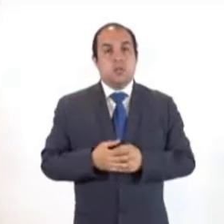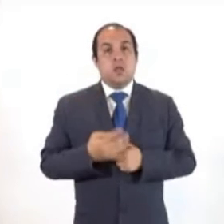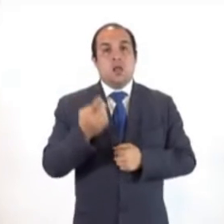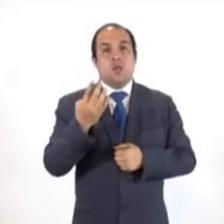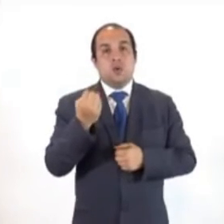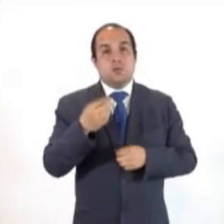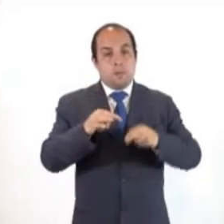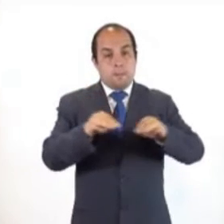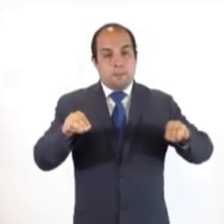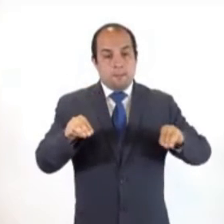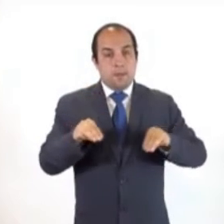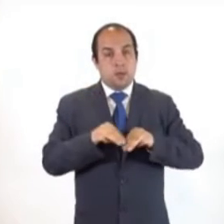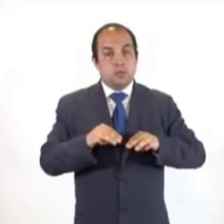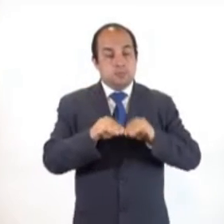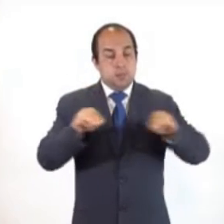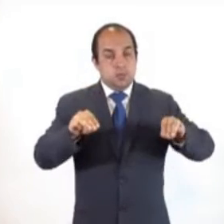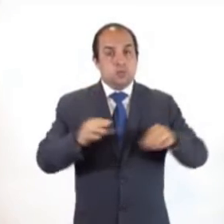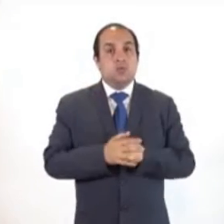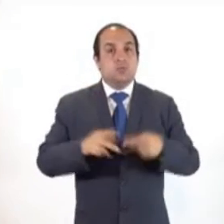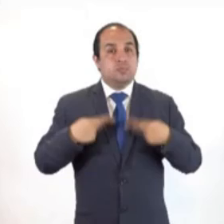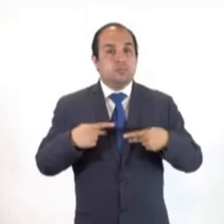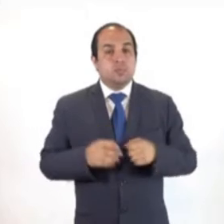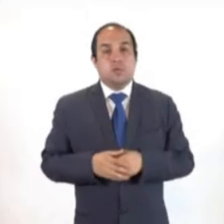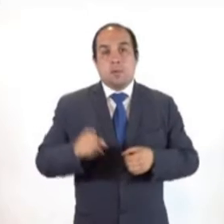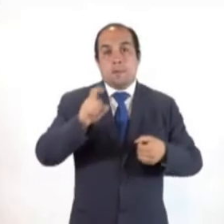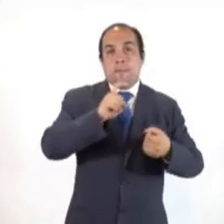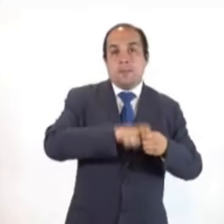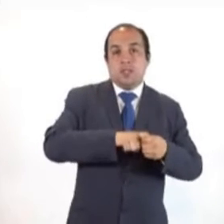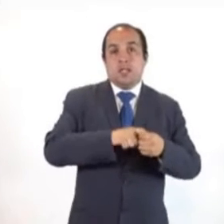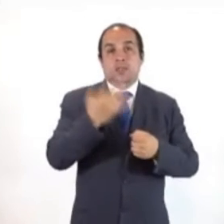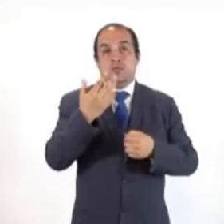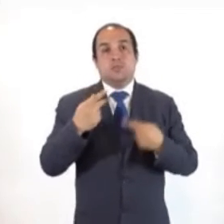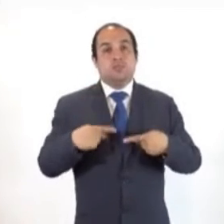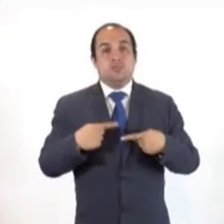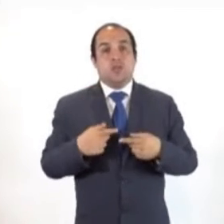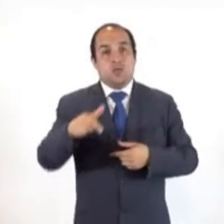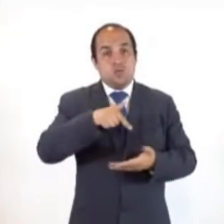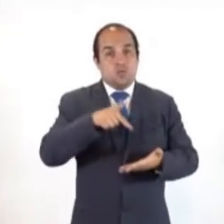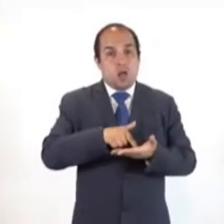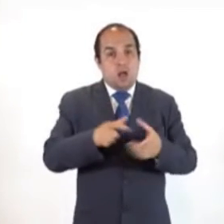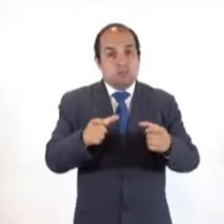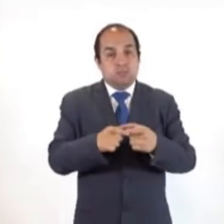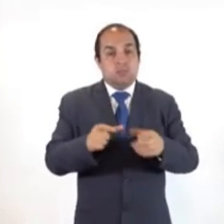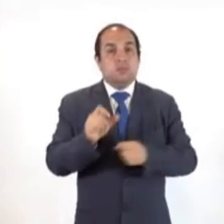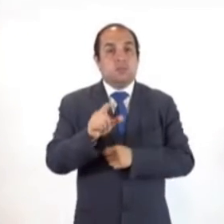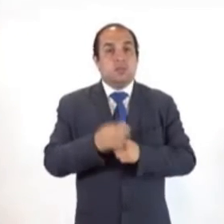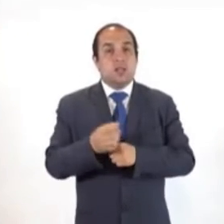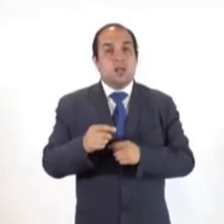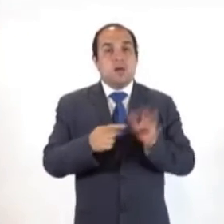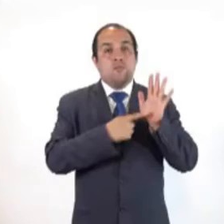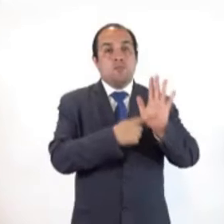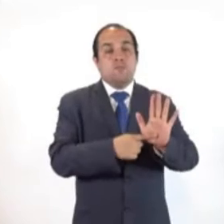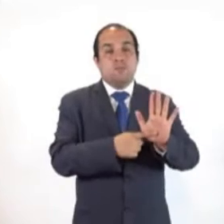por persona. Esto para evitar que no metan a 50 personas en espacios muy pequeños. Y a su vez, expos